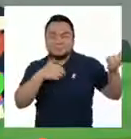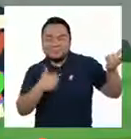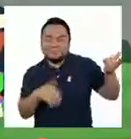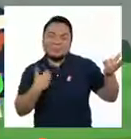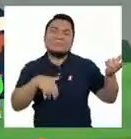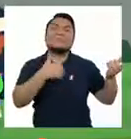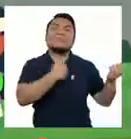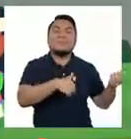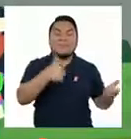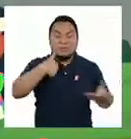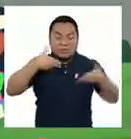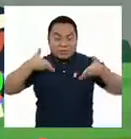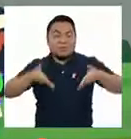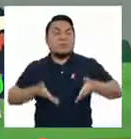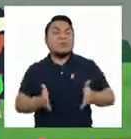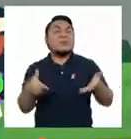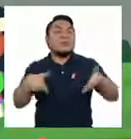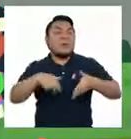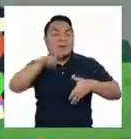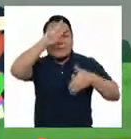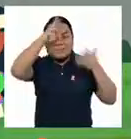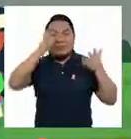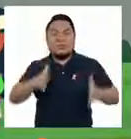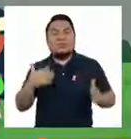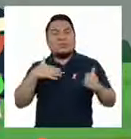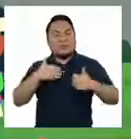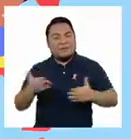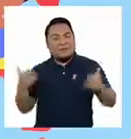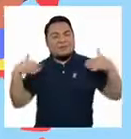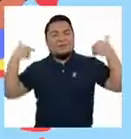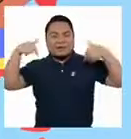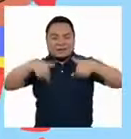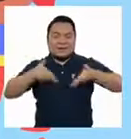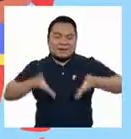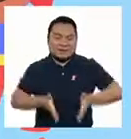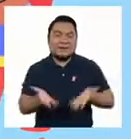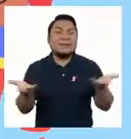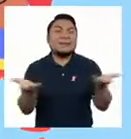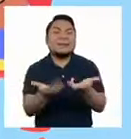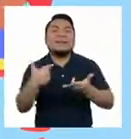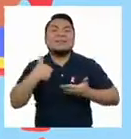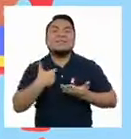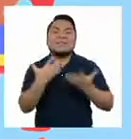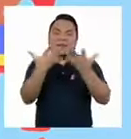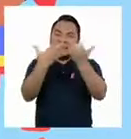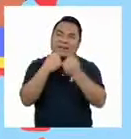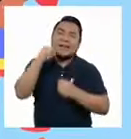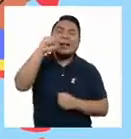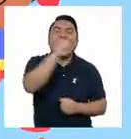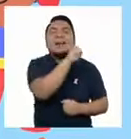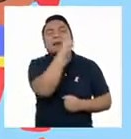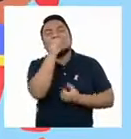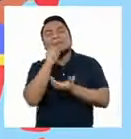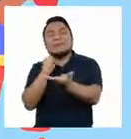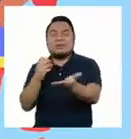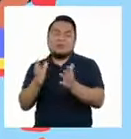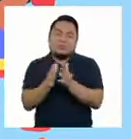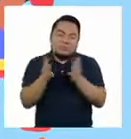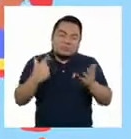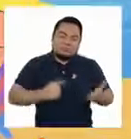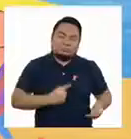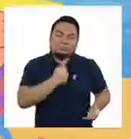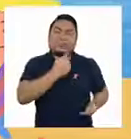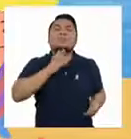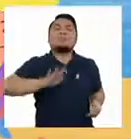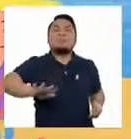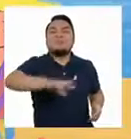cantar. Soy peruano, soy feliz, es mi tierra que nací. Hoy quiero cantarle con orgullo